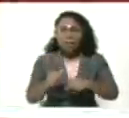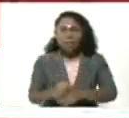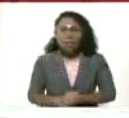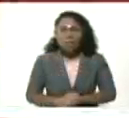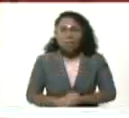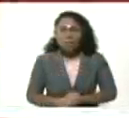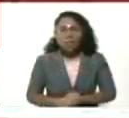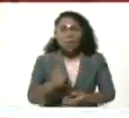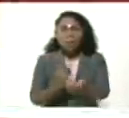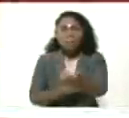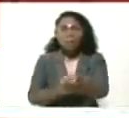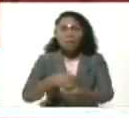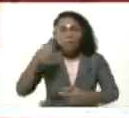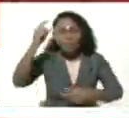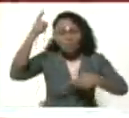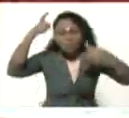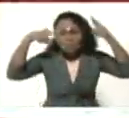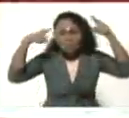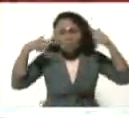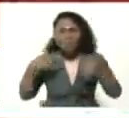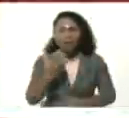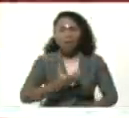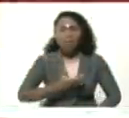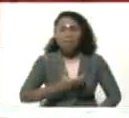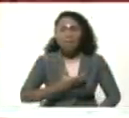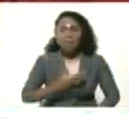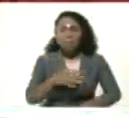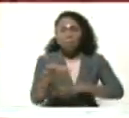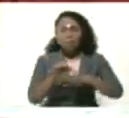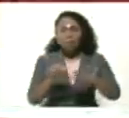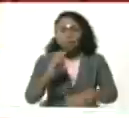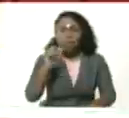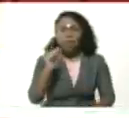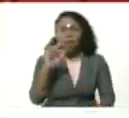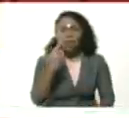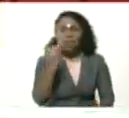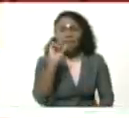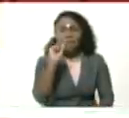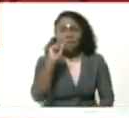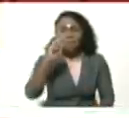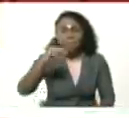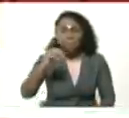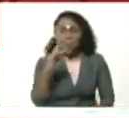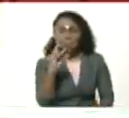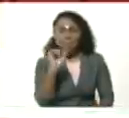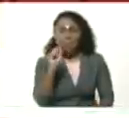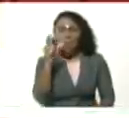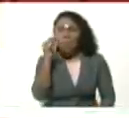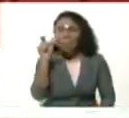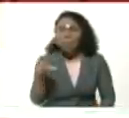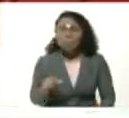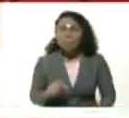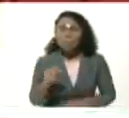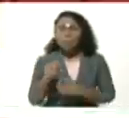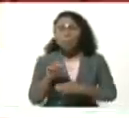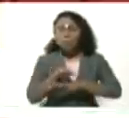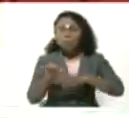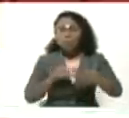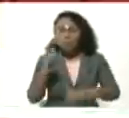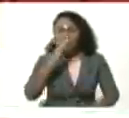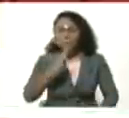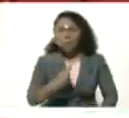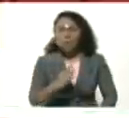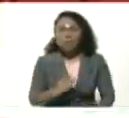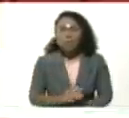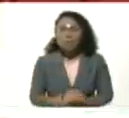Chávez. Alcaldías, municipio Arismendi, Pedro Moreno. Municipio Barinas, Rafael